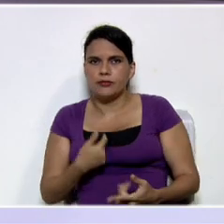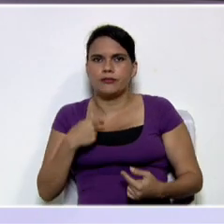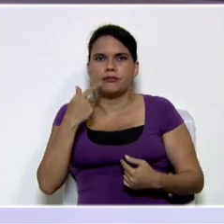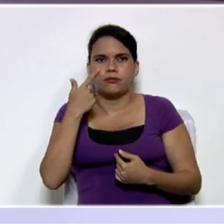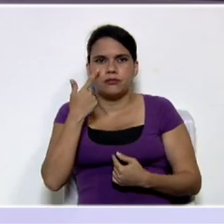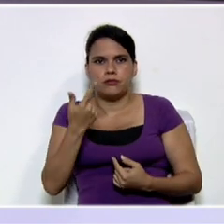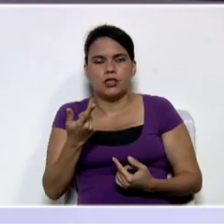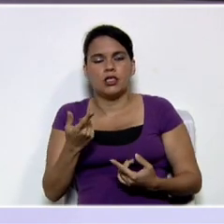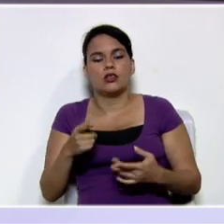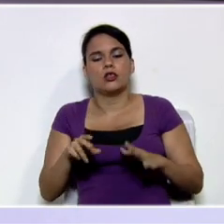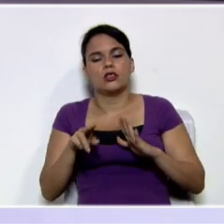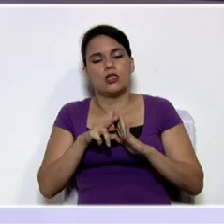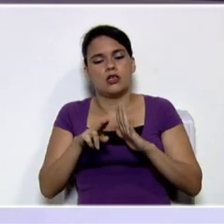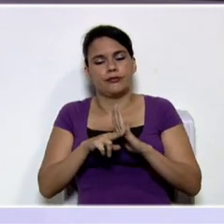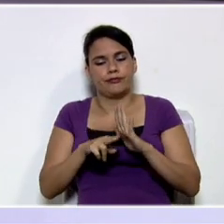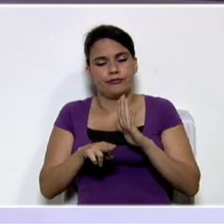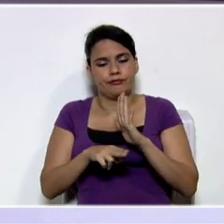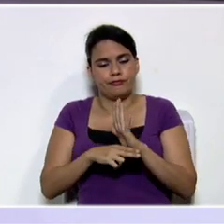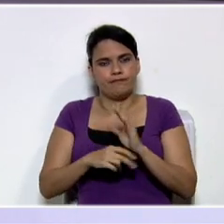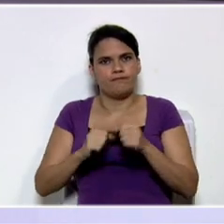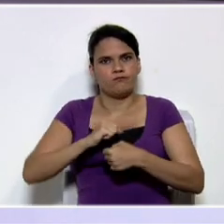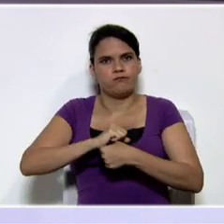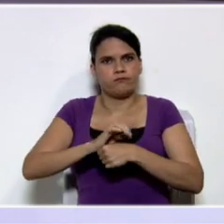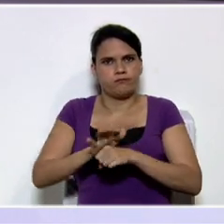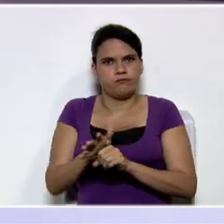las medidas de bioseguridad.